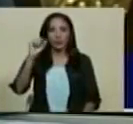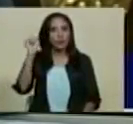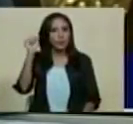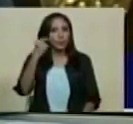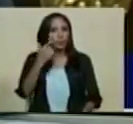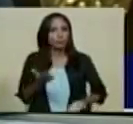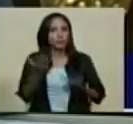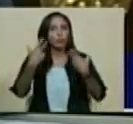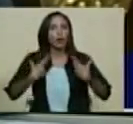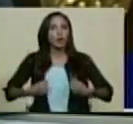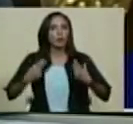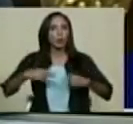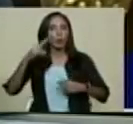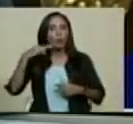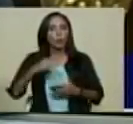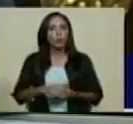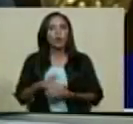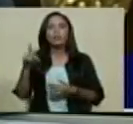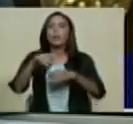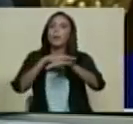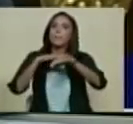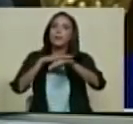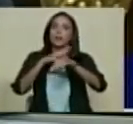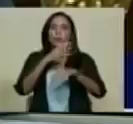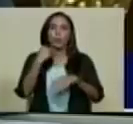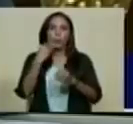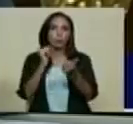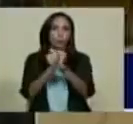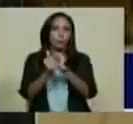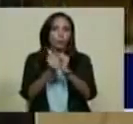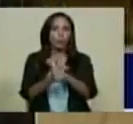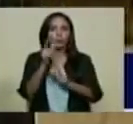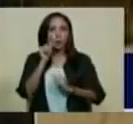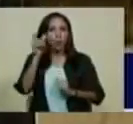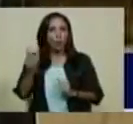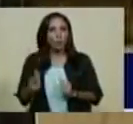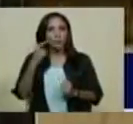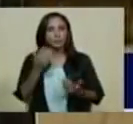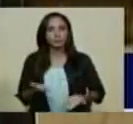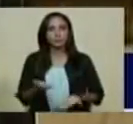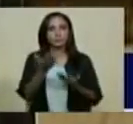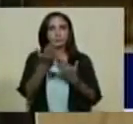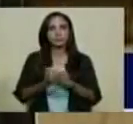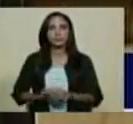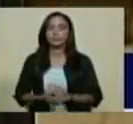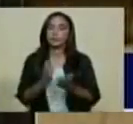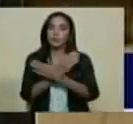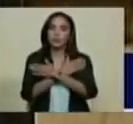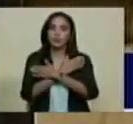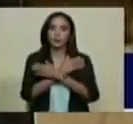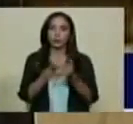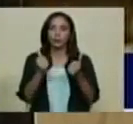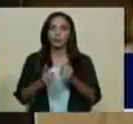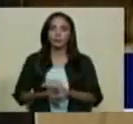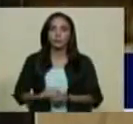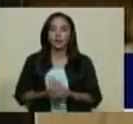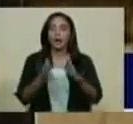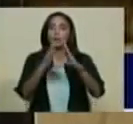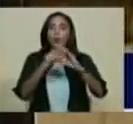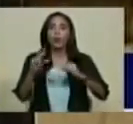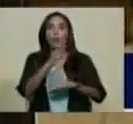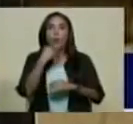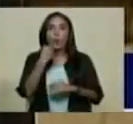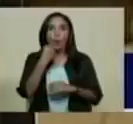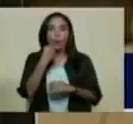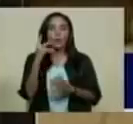Isturiz, compañero ministro de la Juventud y el Deporte, felicito a nuestra generación de oro que